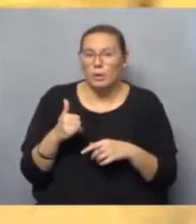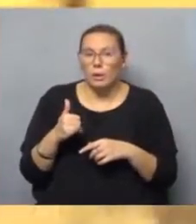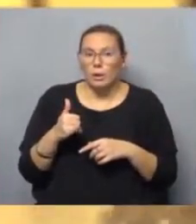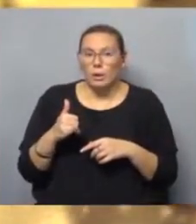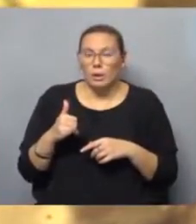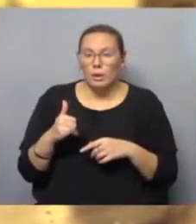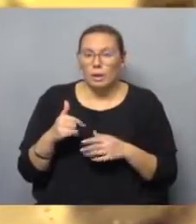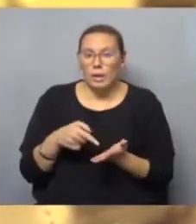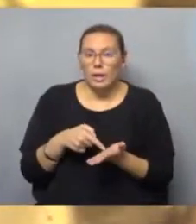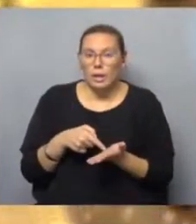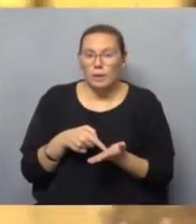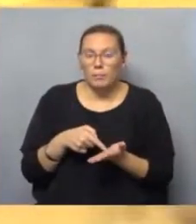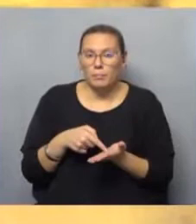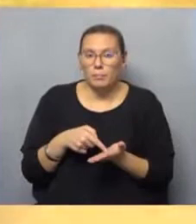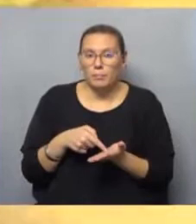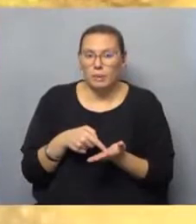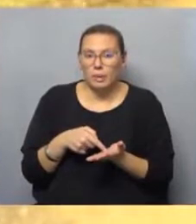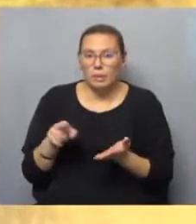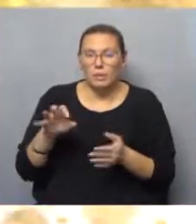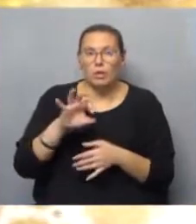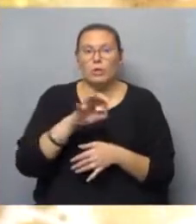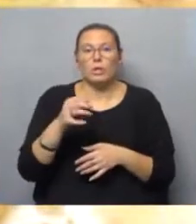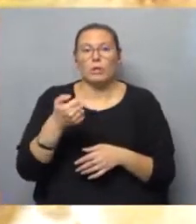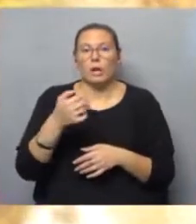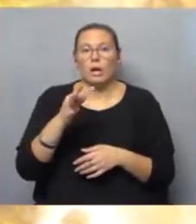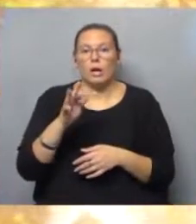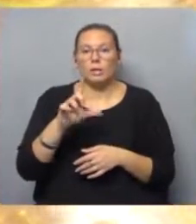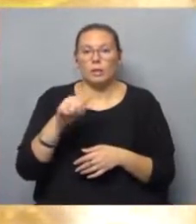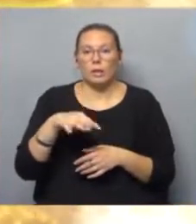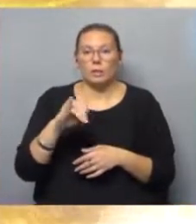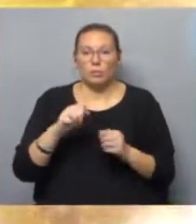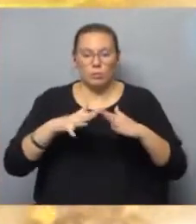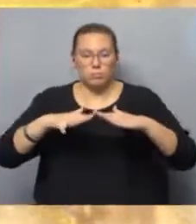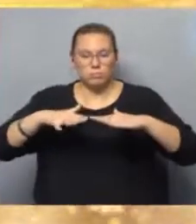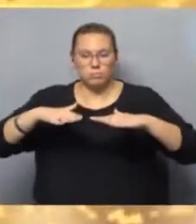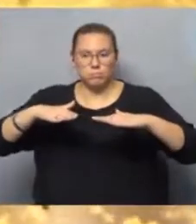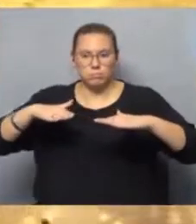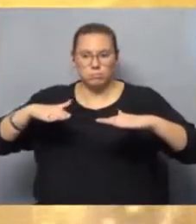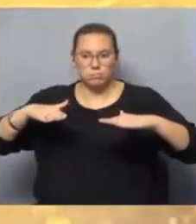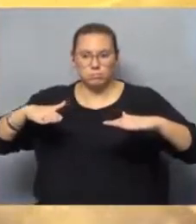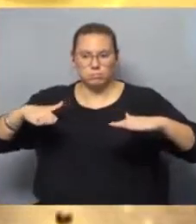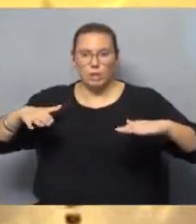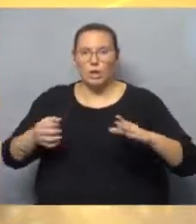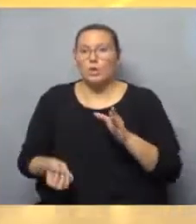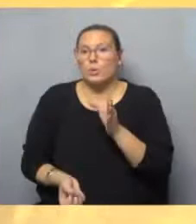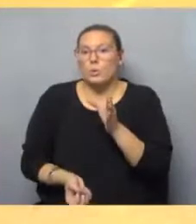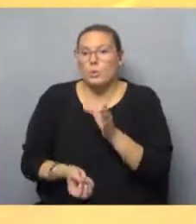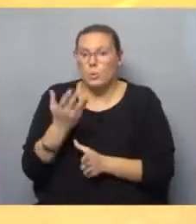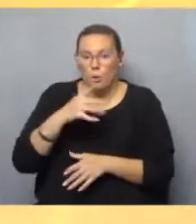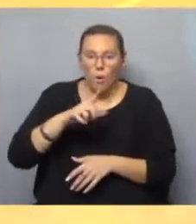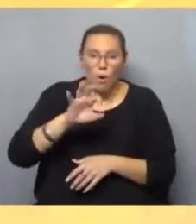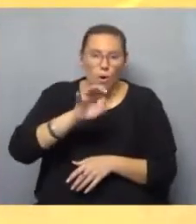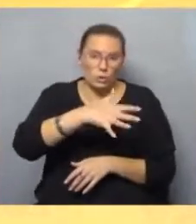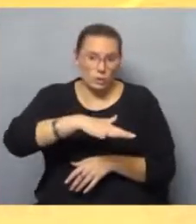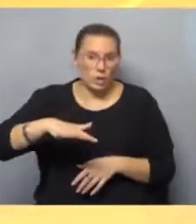el centro del Océano Atlántico, por ejemplo, ¿no? Donde se separan y ahí se está creando nueva corteza oceánica,